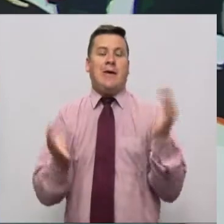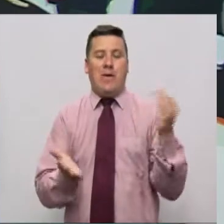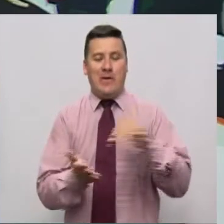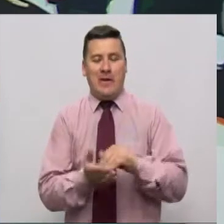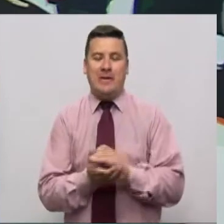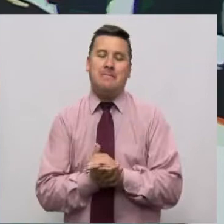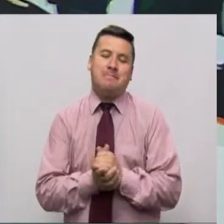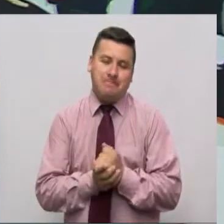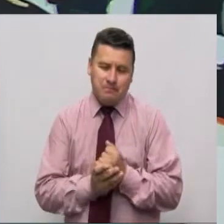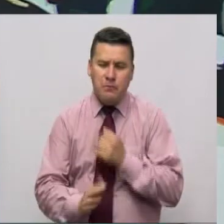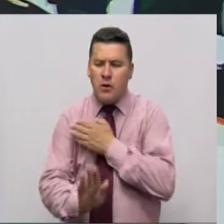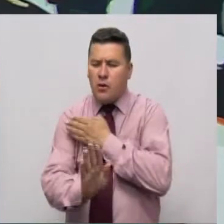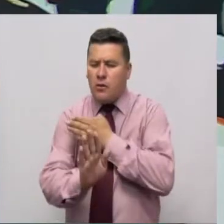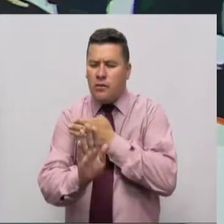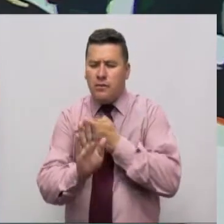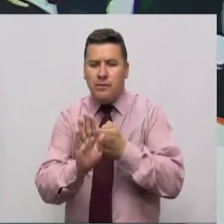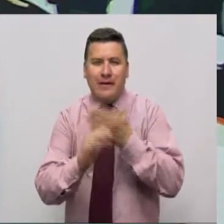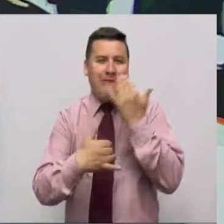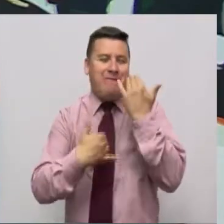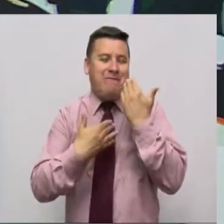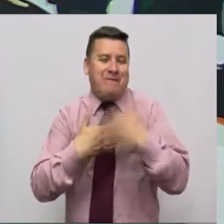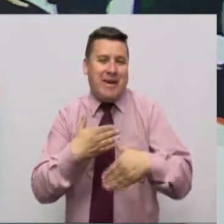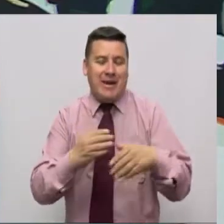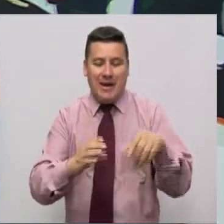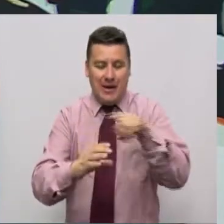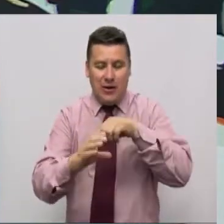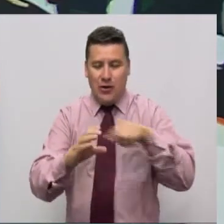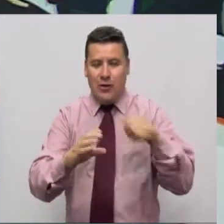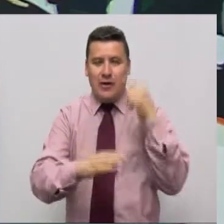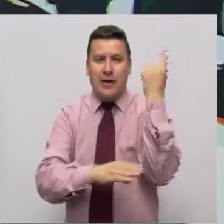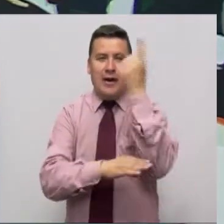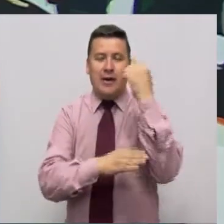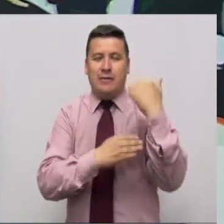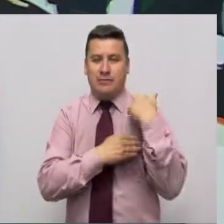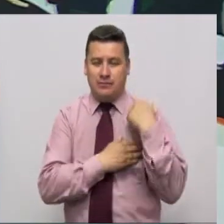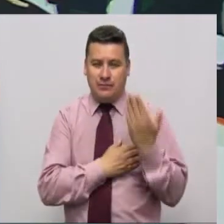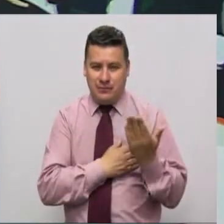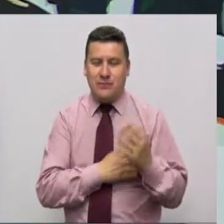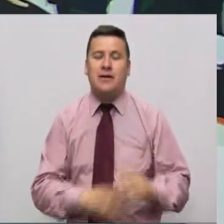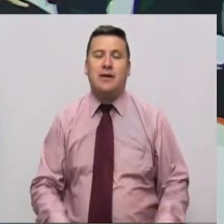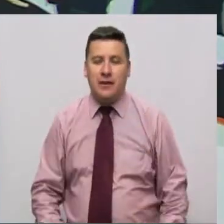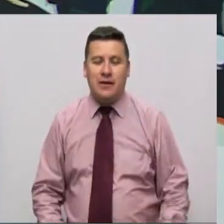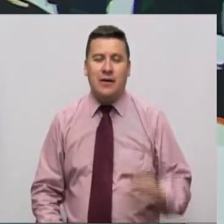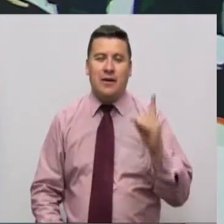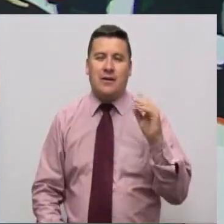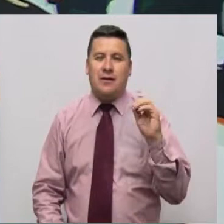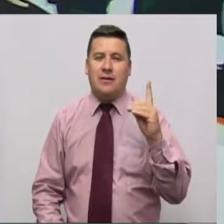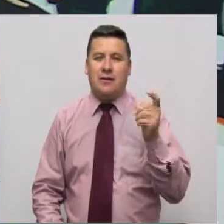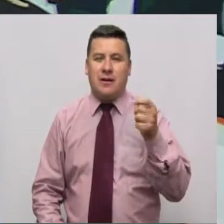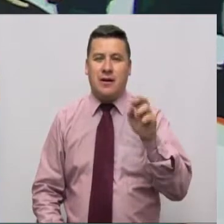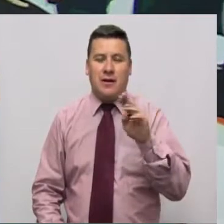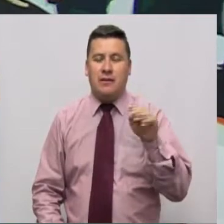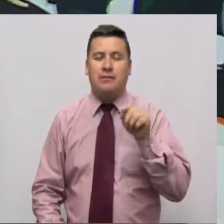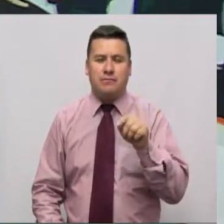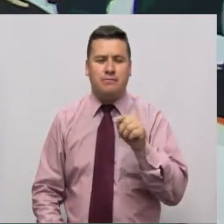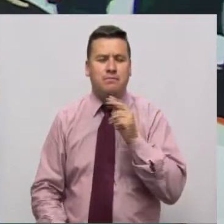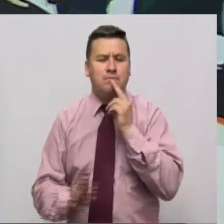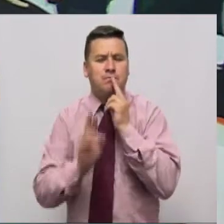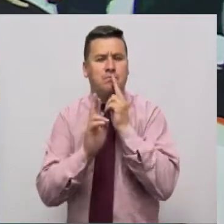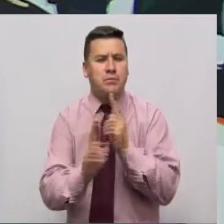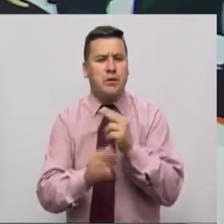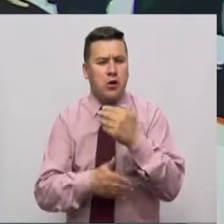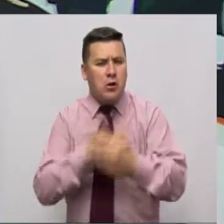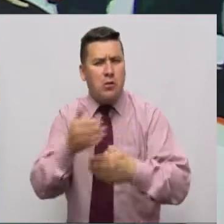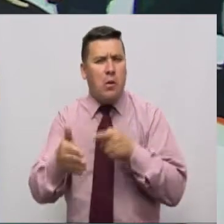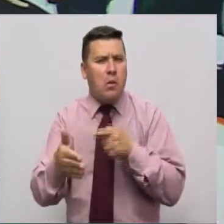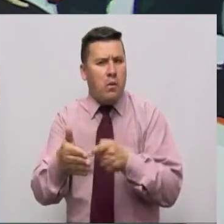Ya estamos de vuelta. En su última rendición de cuentas como Contralor General, Edgardo Maya Villazón presentó resultados